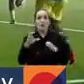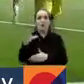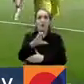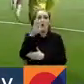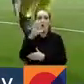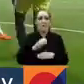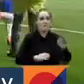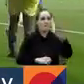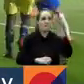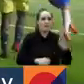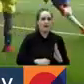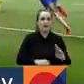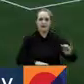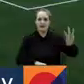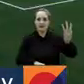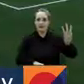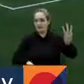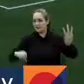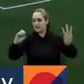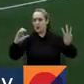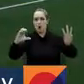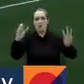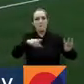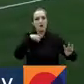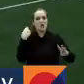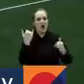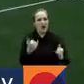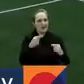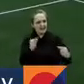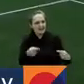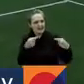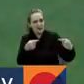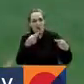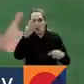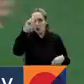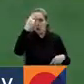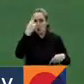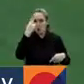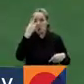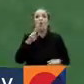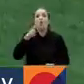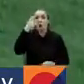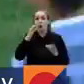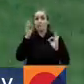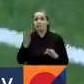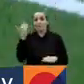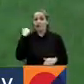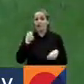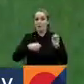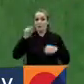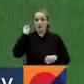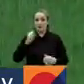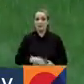Brasil 3-0. Ahora busca una victoria ante Uruguay, que ganó en su debut.